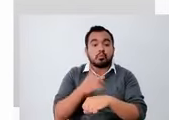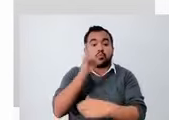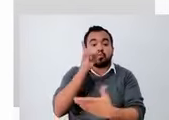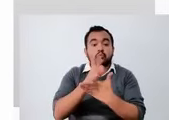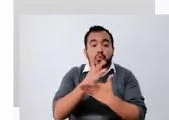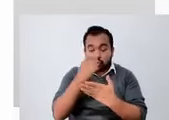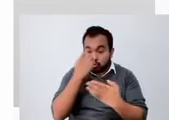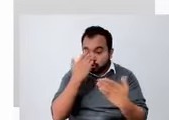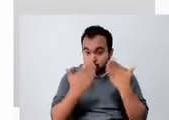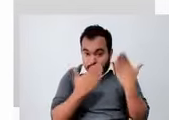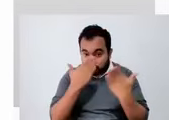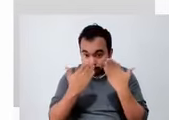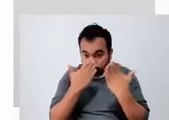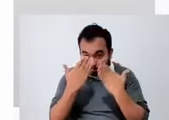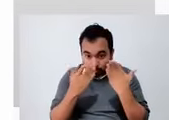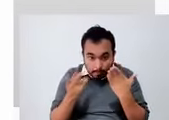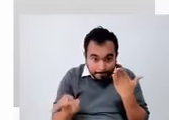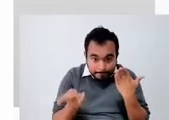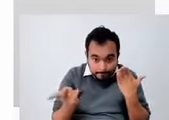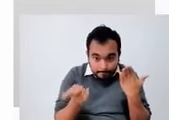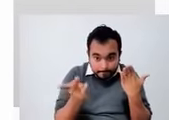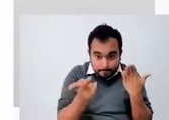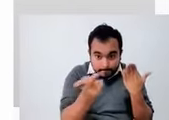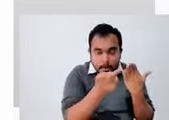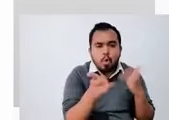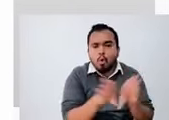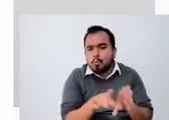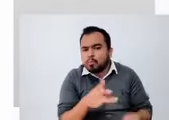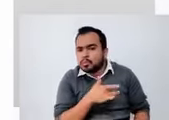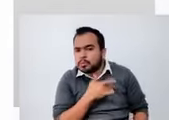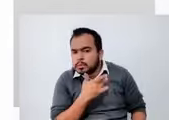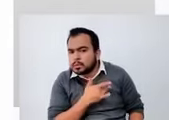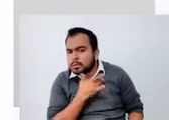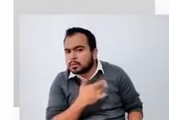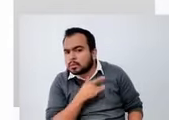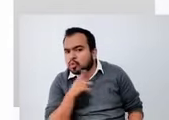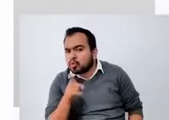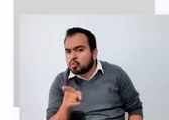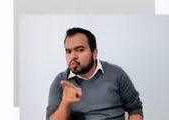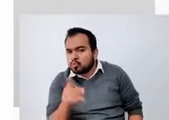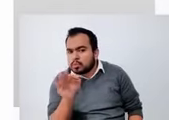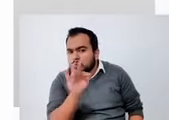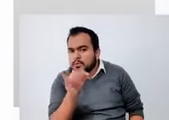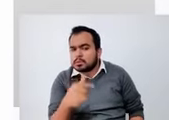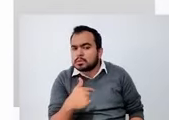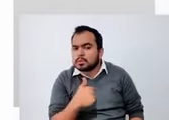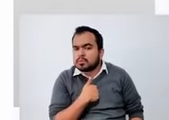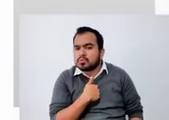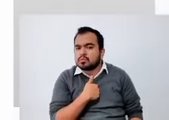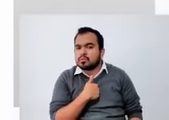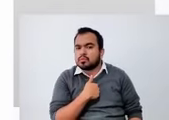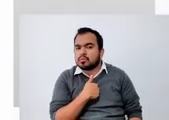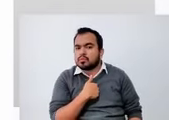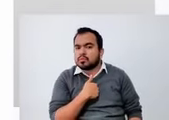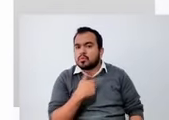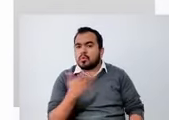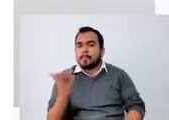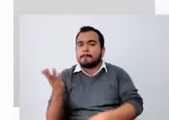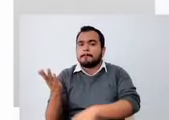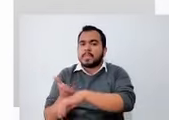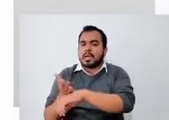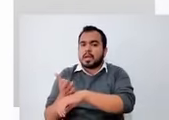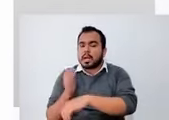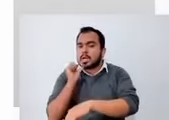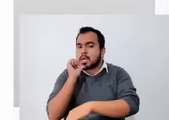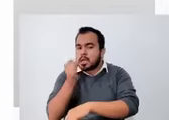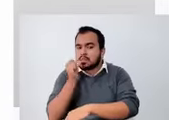de viñeta, preguntándoles a las personas cómo te sentirías tú, ciudadana, ciudadano, si yo no pusiera una pena a esta persona en estas